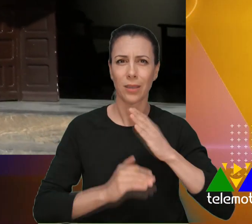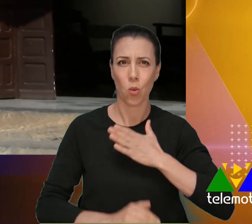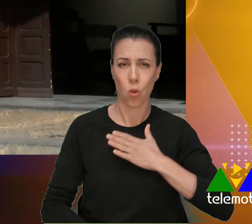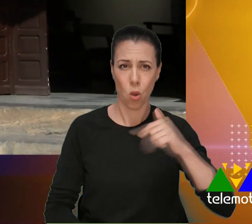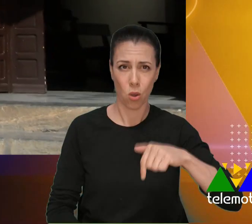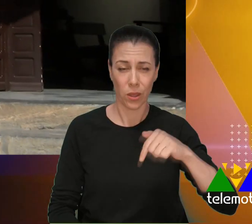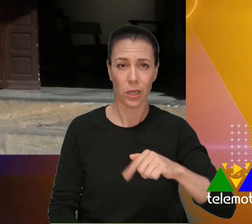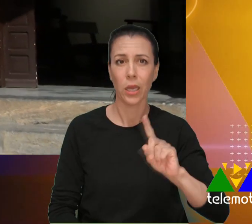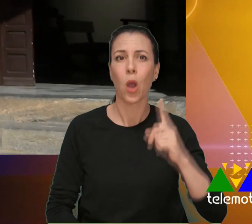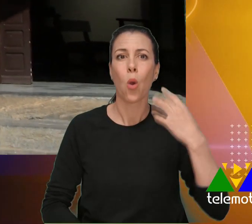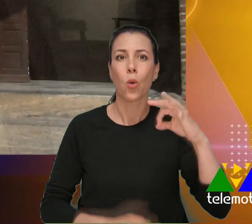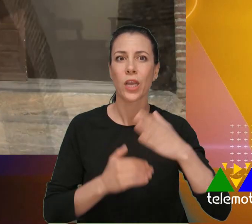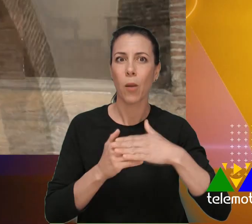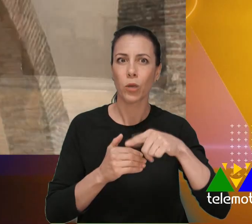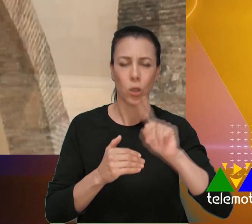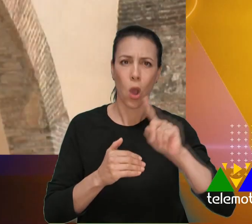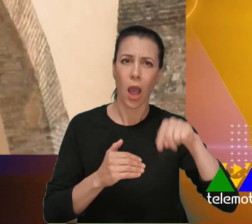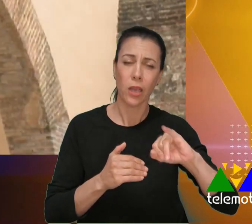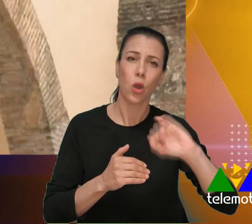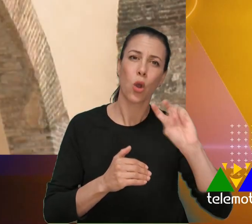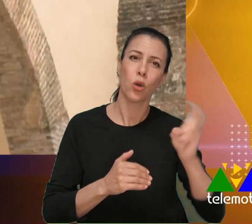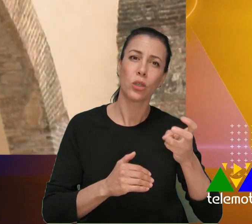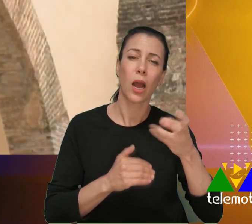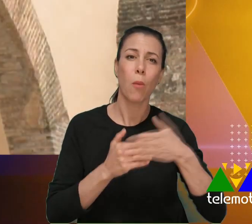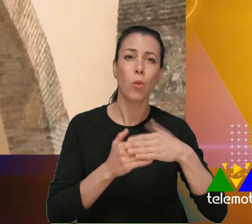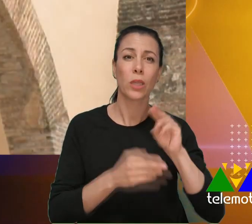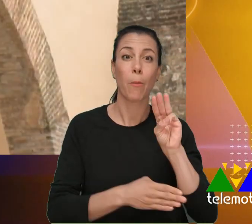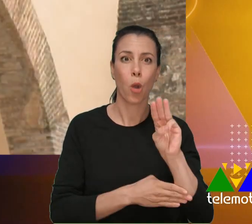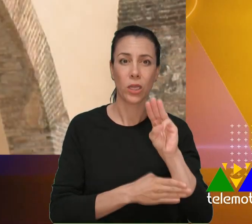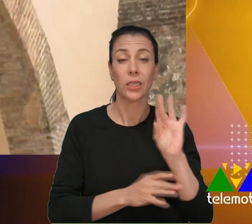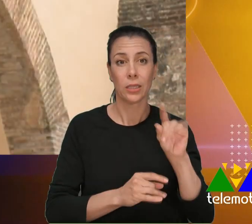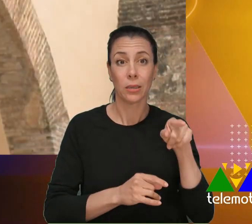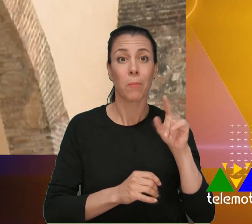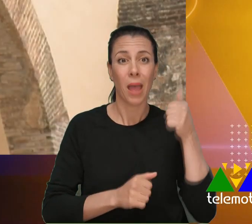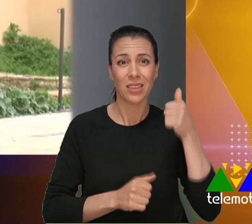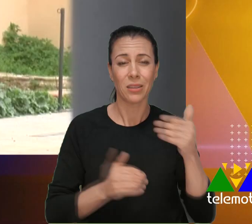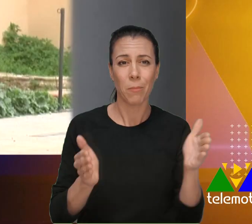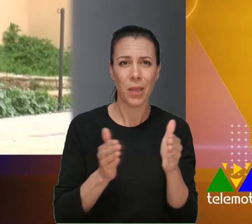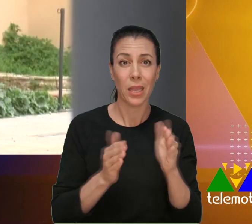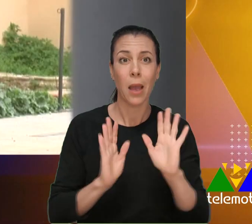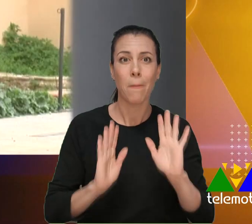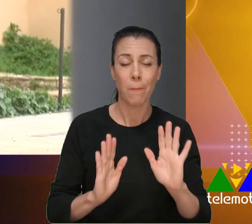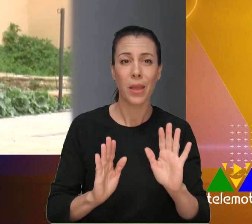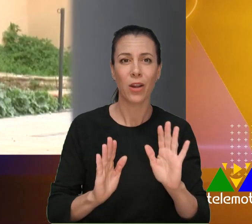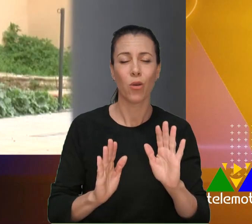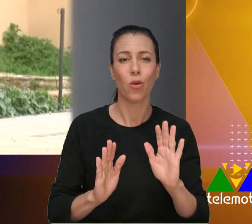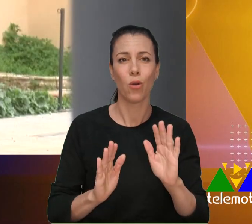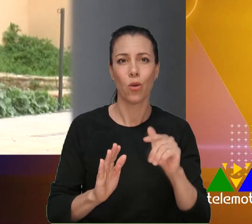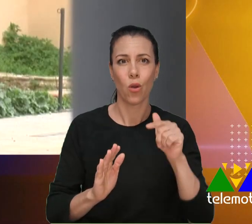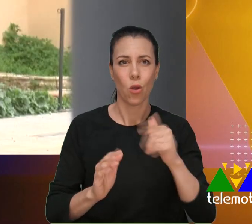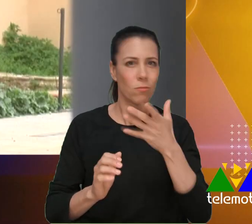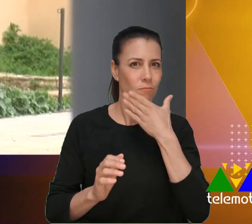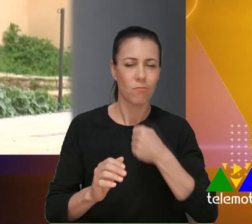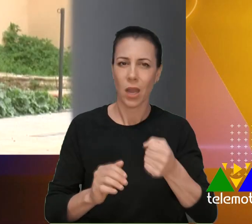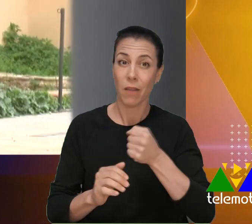la única puerta, recordamos que tenemos la puerta de Poniente. Hay otra más pequeñita, la puerta de Poniente más pequeñita, pero no tiene la envergadura de esta